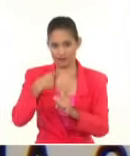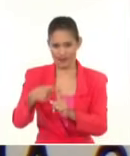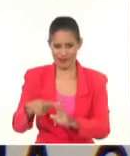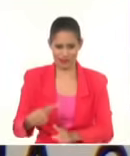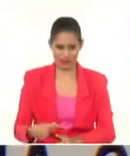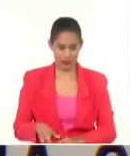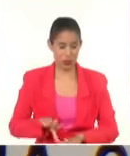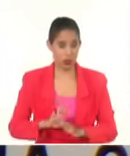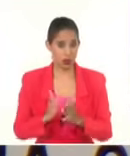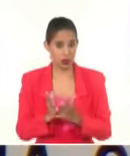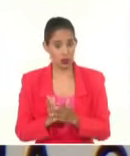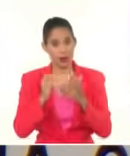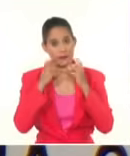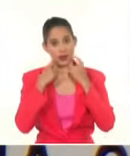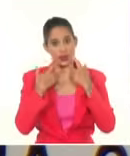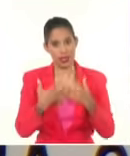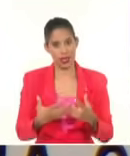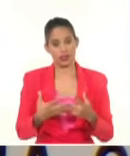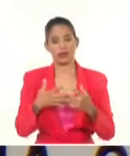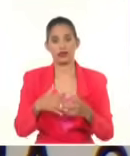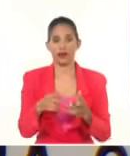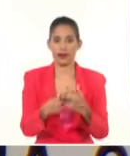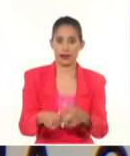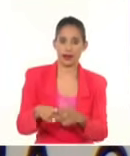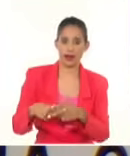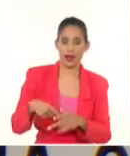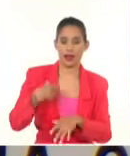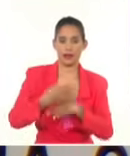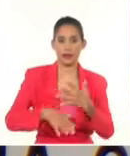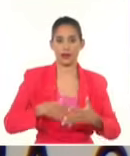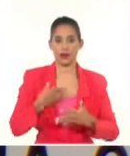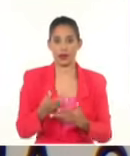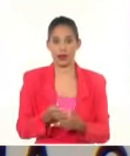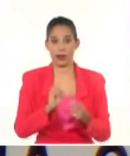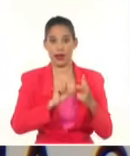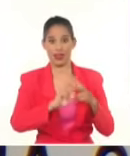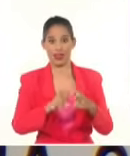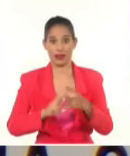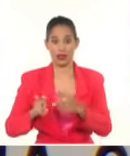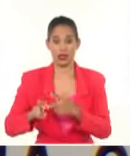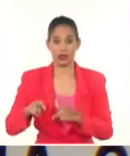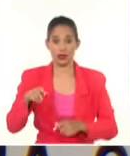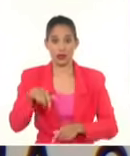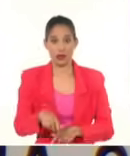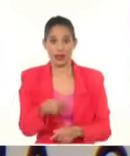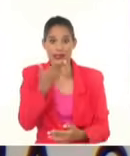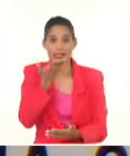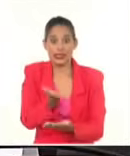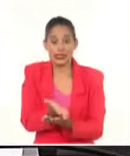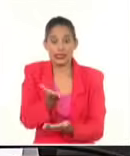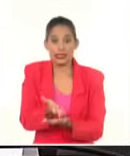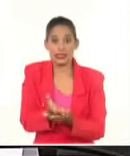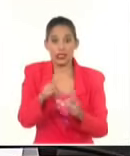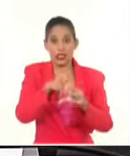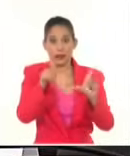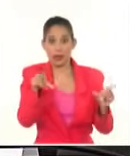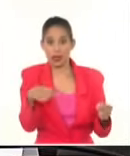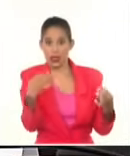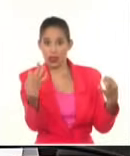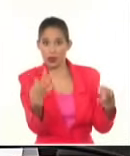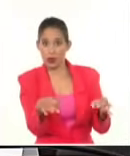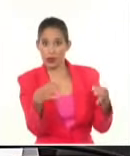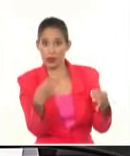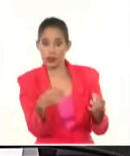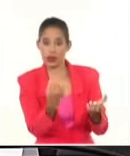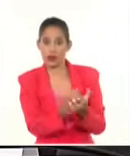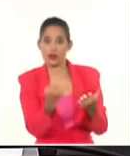nada es la idea, la realidad demográfica y migratoria que tiene el país requiere de este documento. Se debe seguir